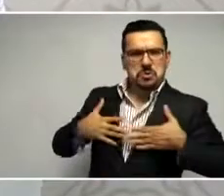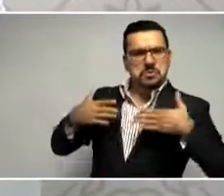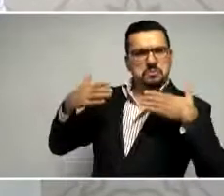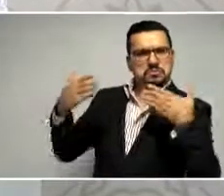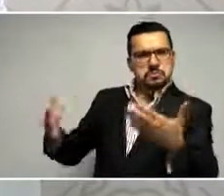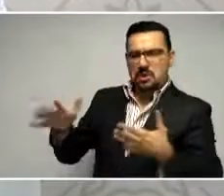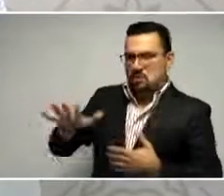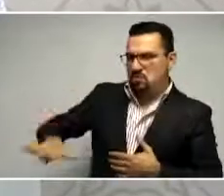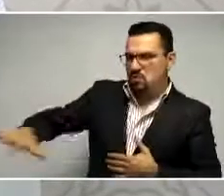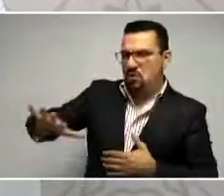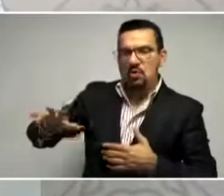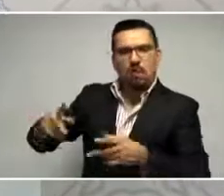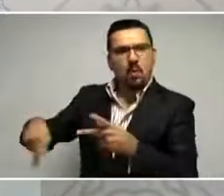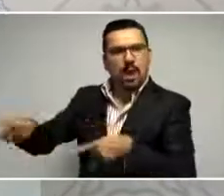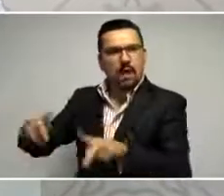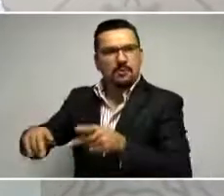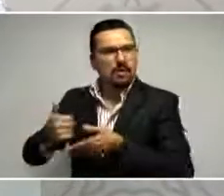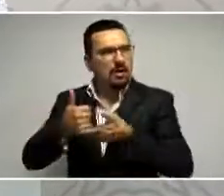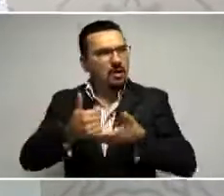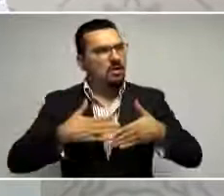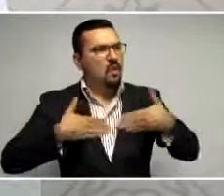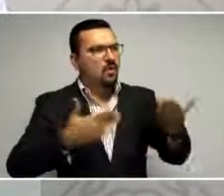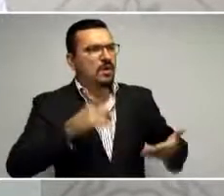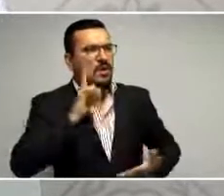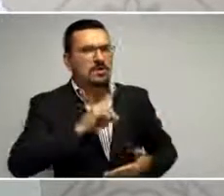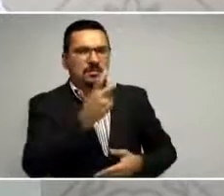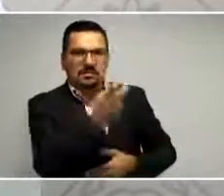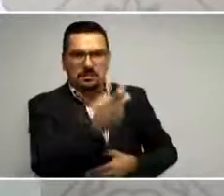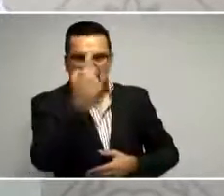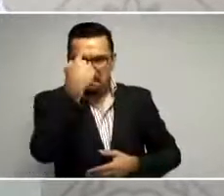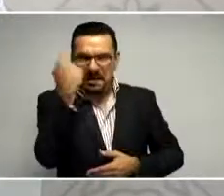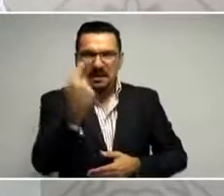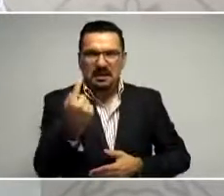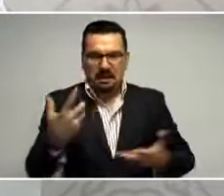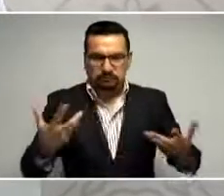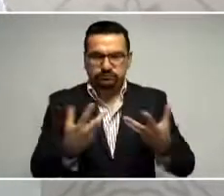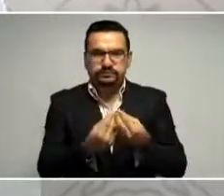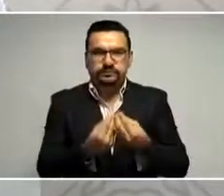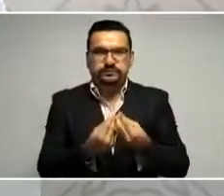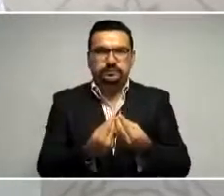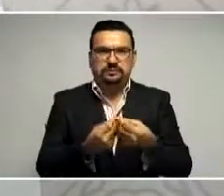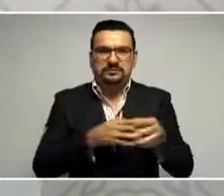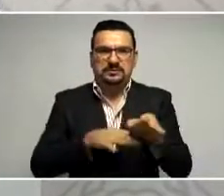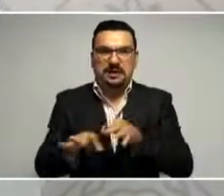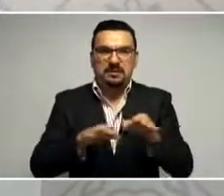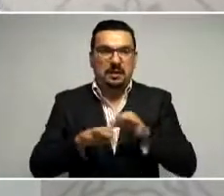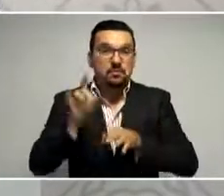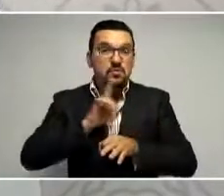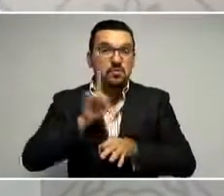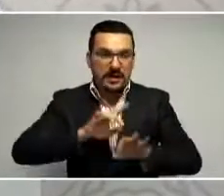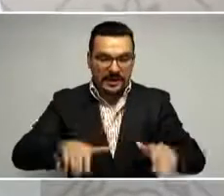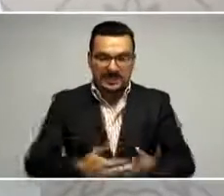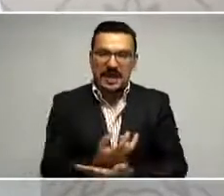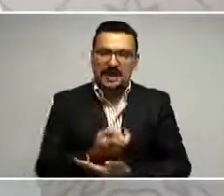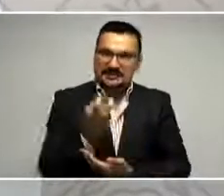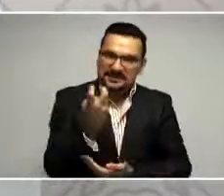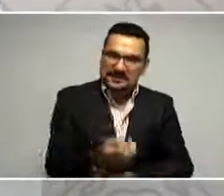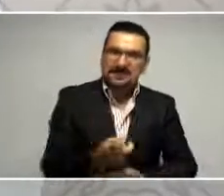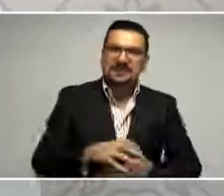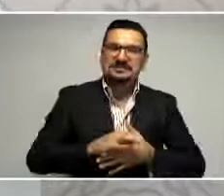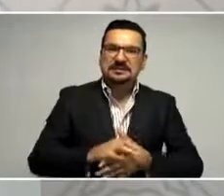la comunidad entera para la que trabajan, porque de ahí son, ahí